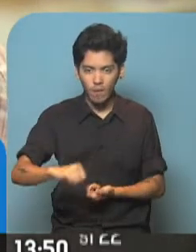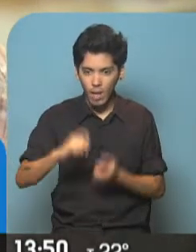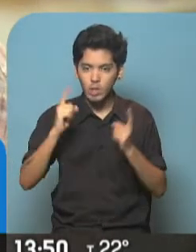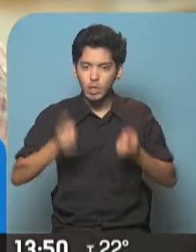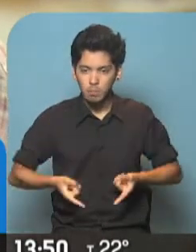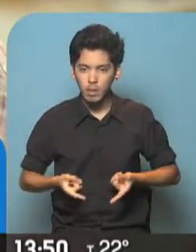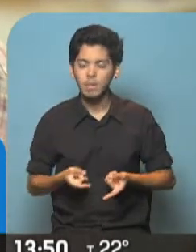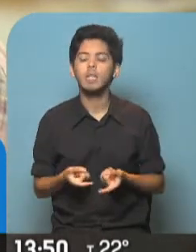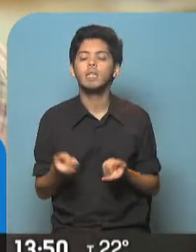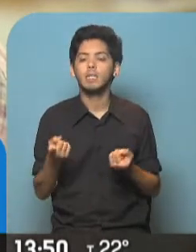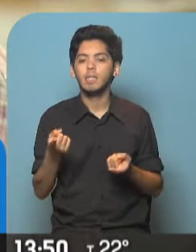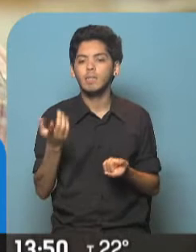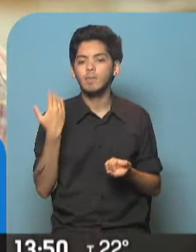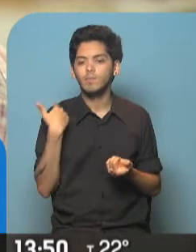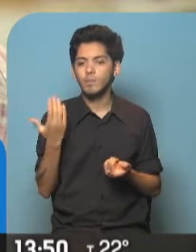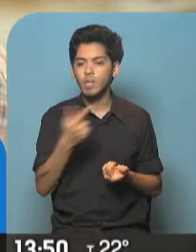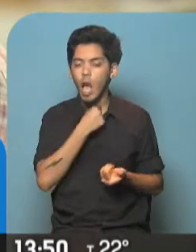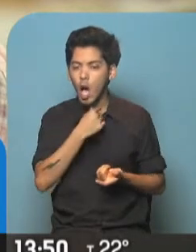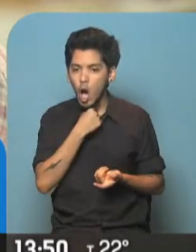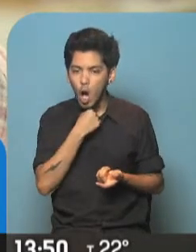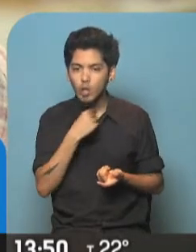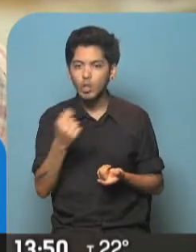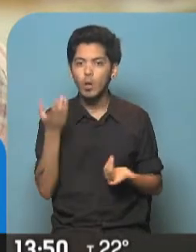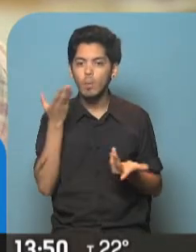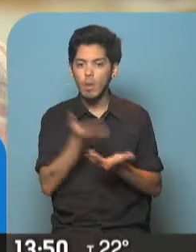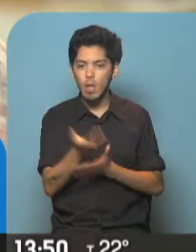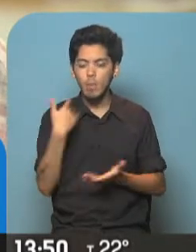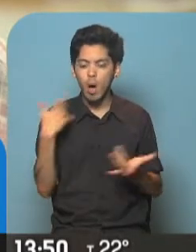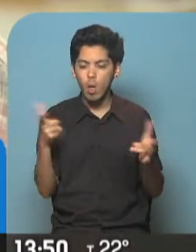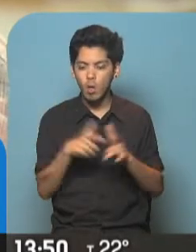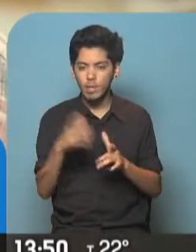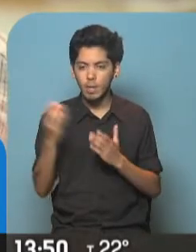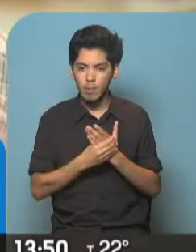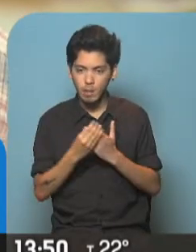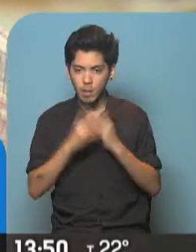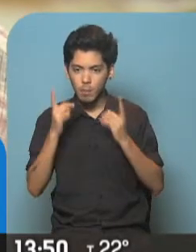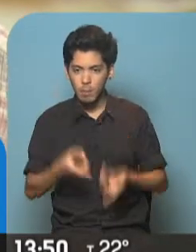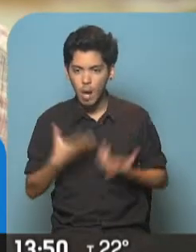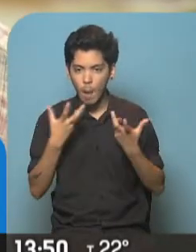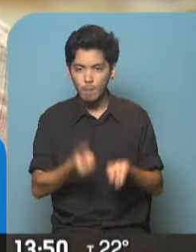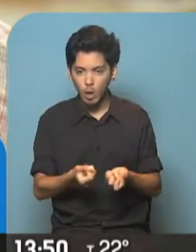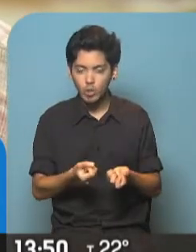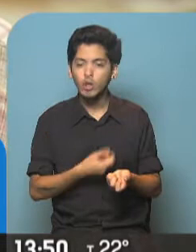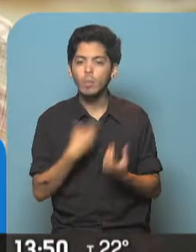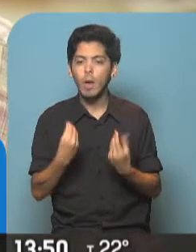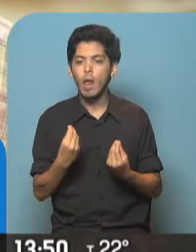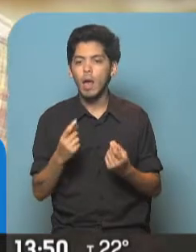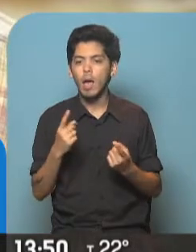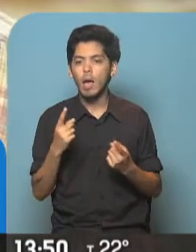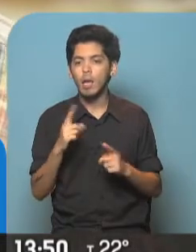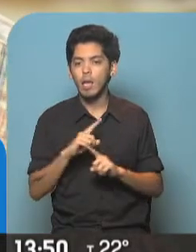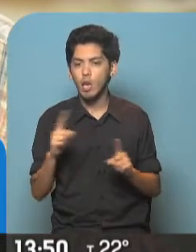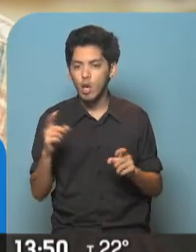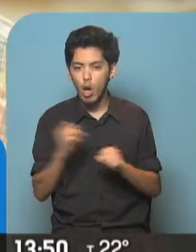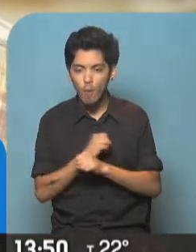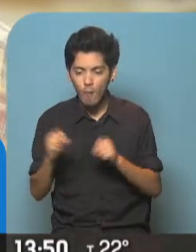y desde agosto hemos solicitado audiencia al ministro y un recurso de amparo para que no convalide estos